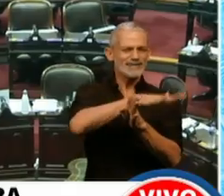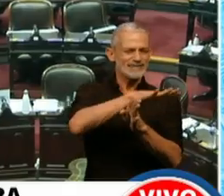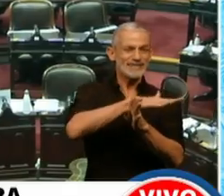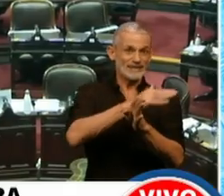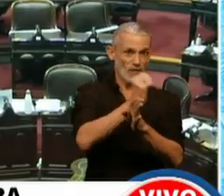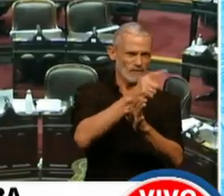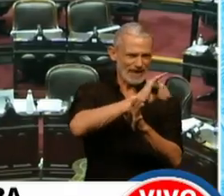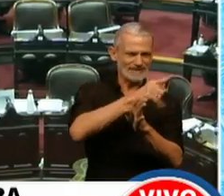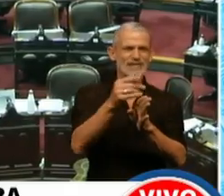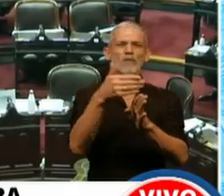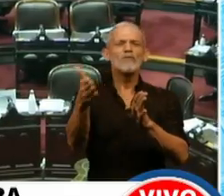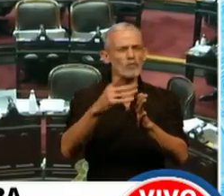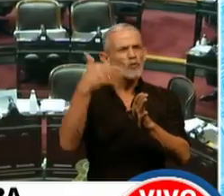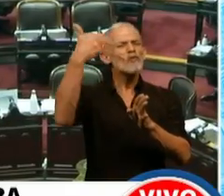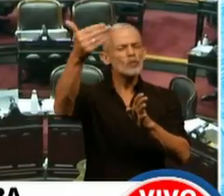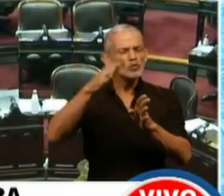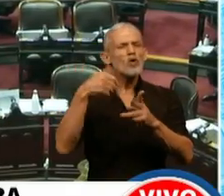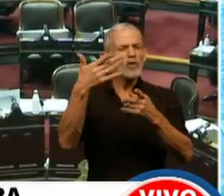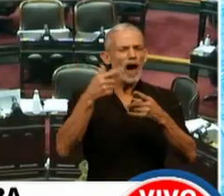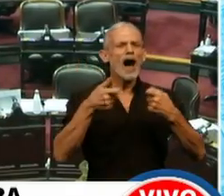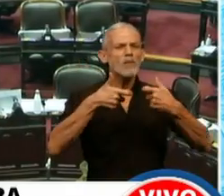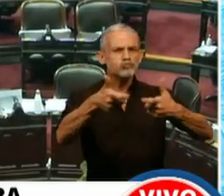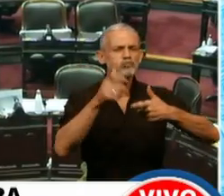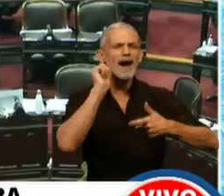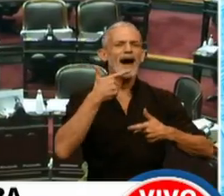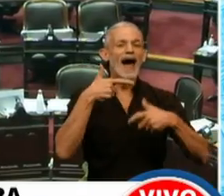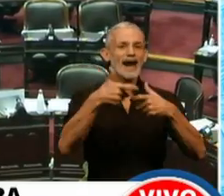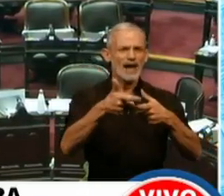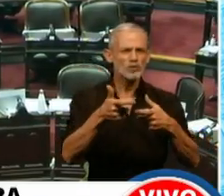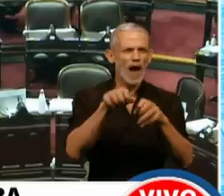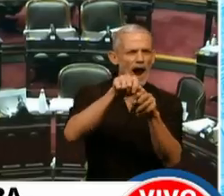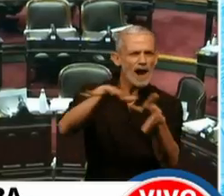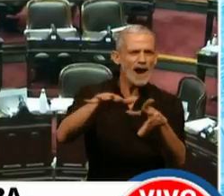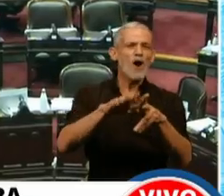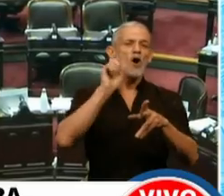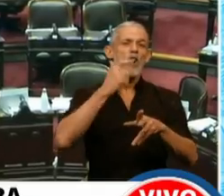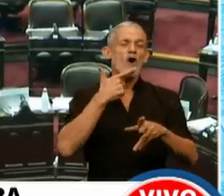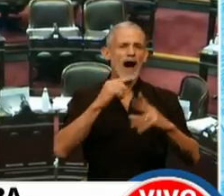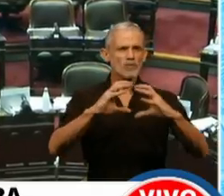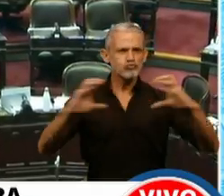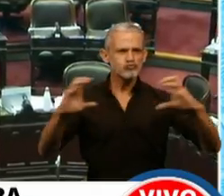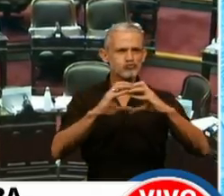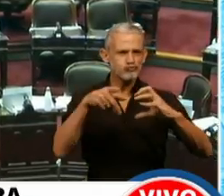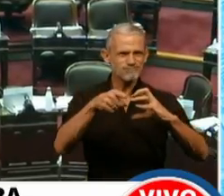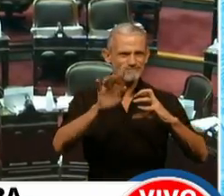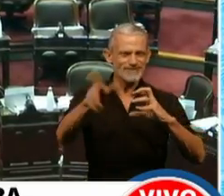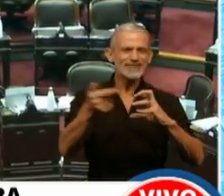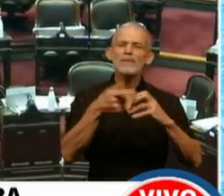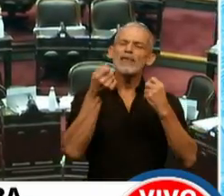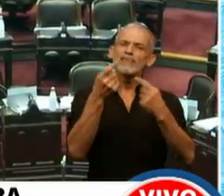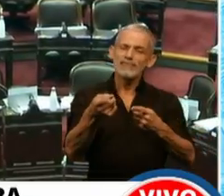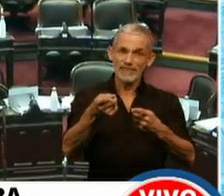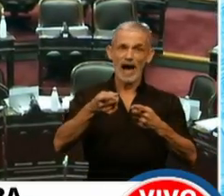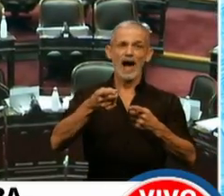que en un futuro sean abastecidas por el servicio público de gas natural de redes y gas natural propano han diluido por redes